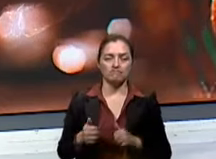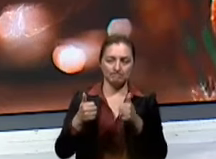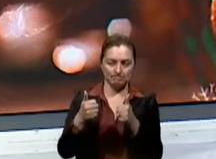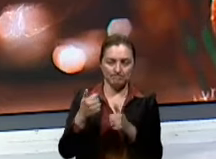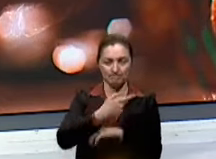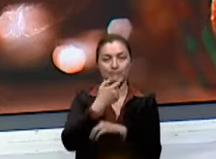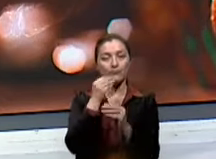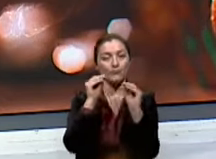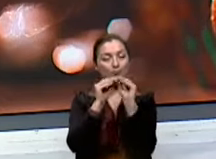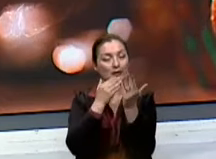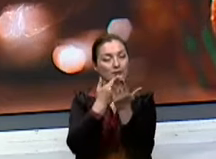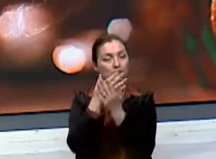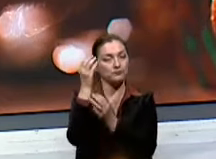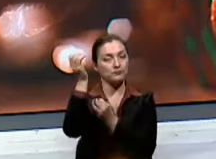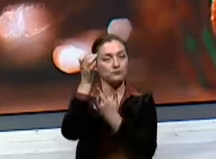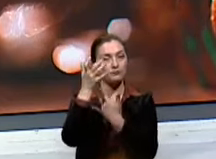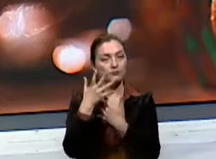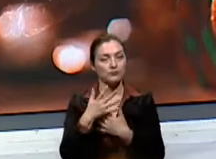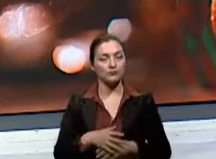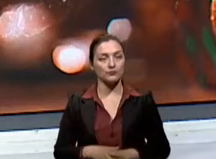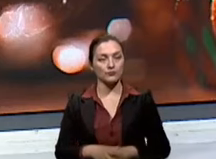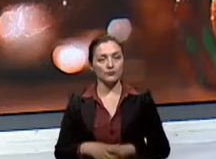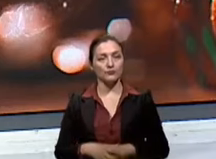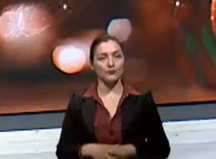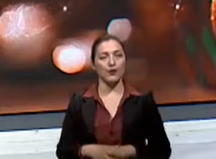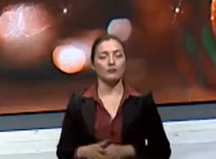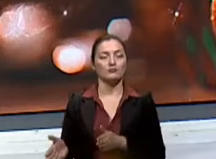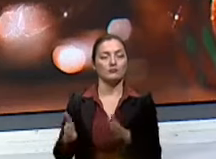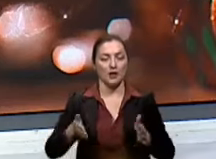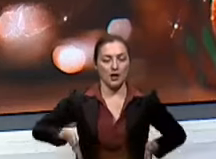Muchísimas gracias por tu reporte. Y bueno, les contamos que el pesebre más alto de Sudamérica